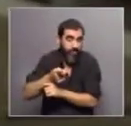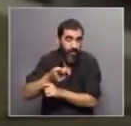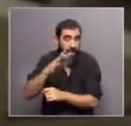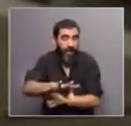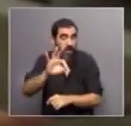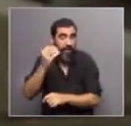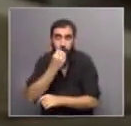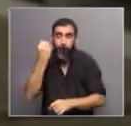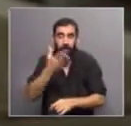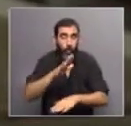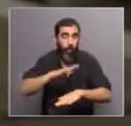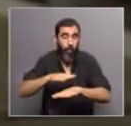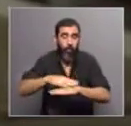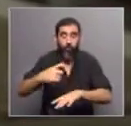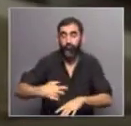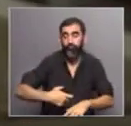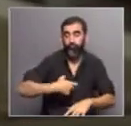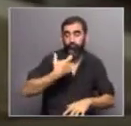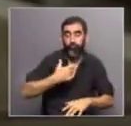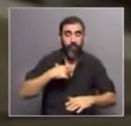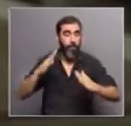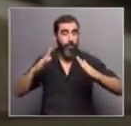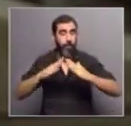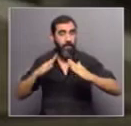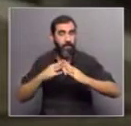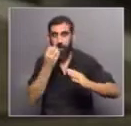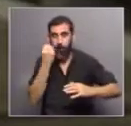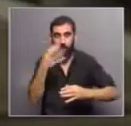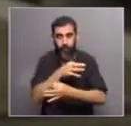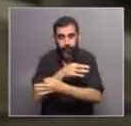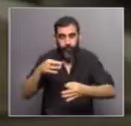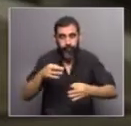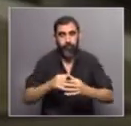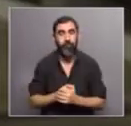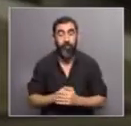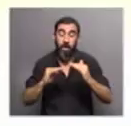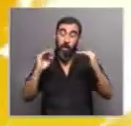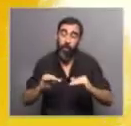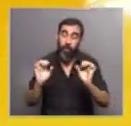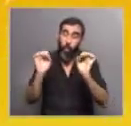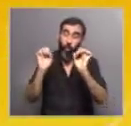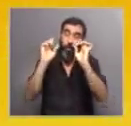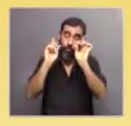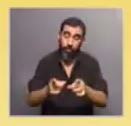sentido para que bueno, la calefacción en base a biomasa sea más eficiente y bueno, menos contaminante.